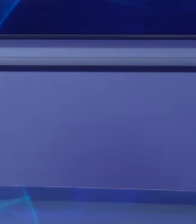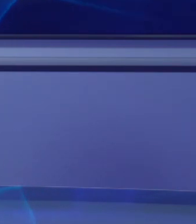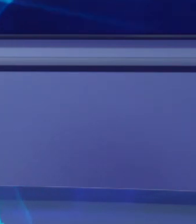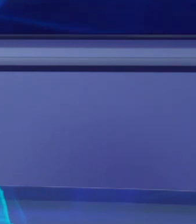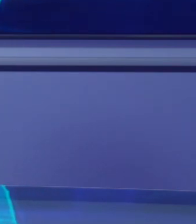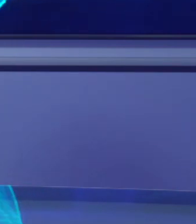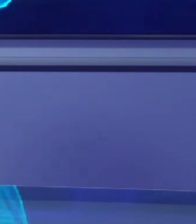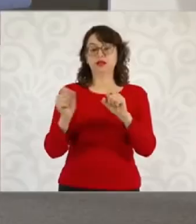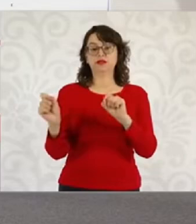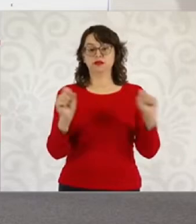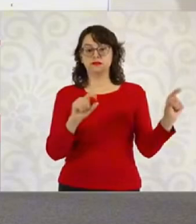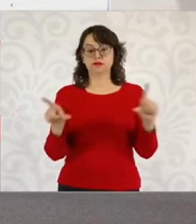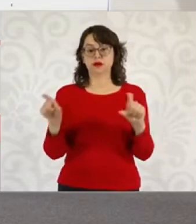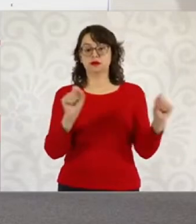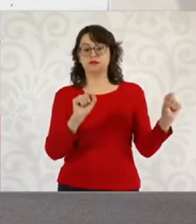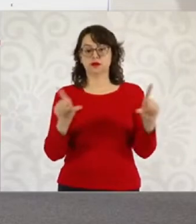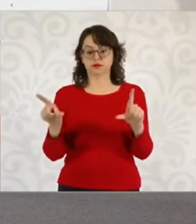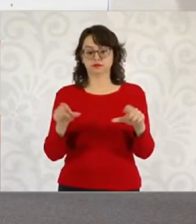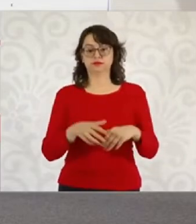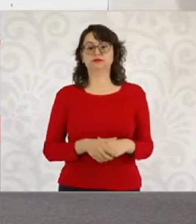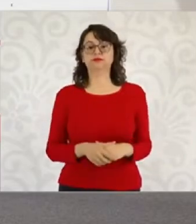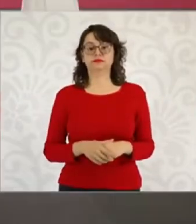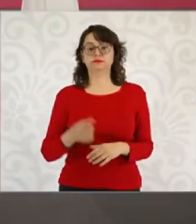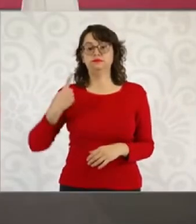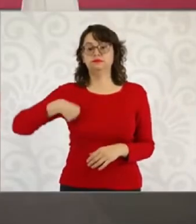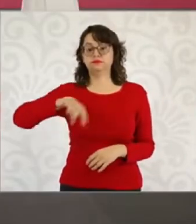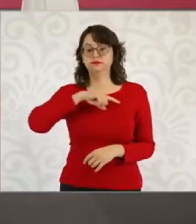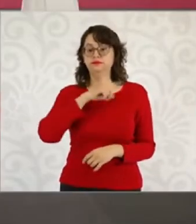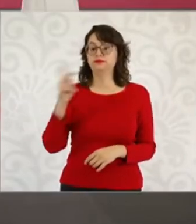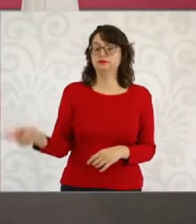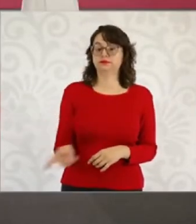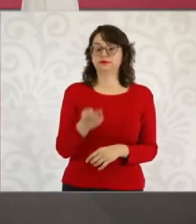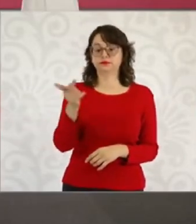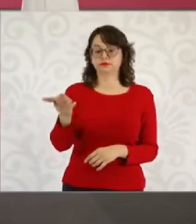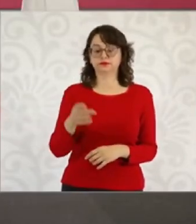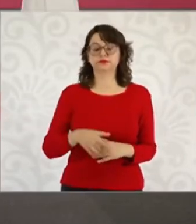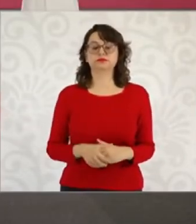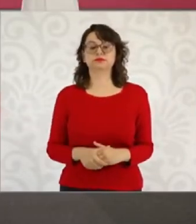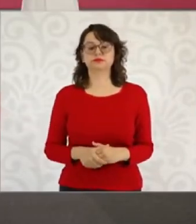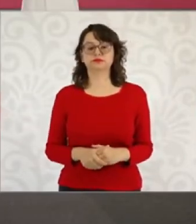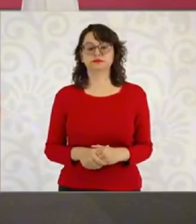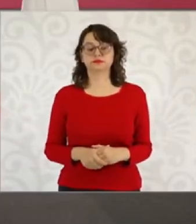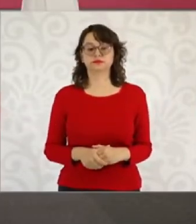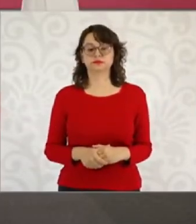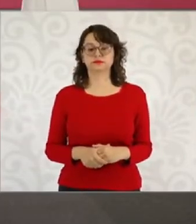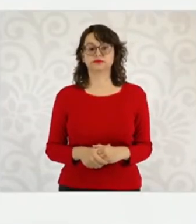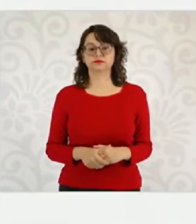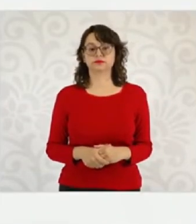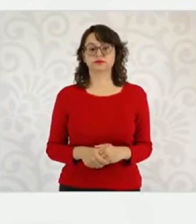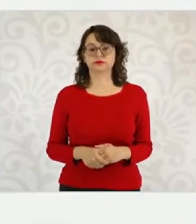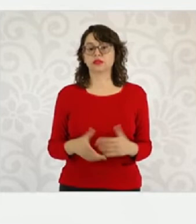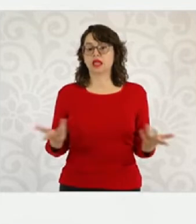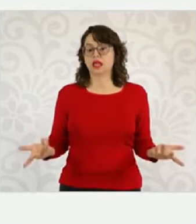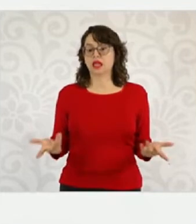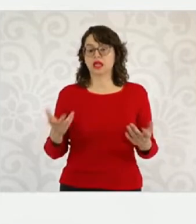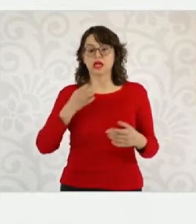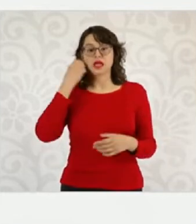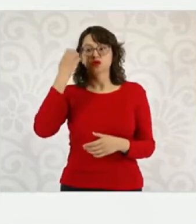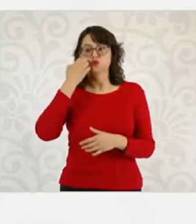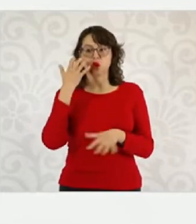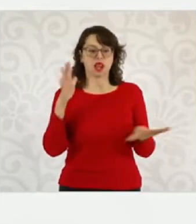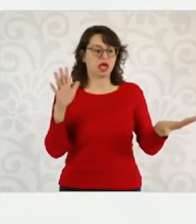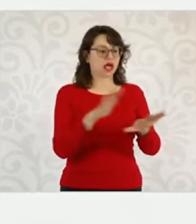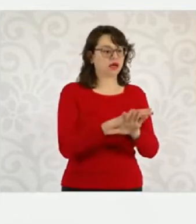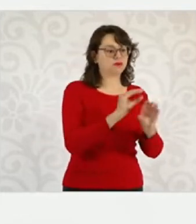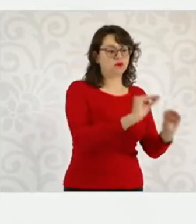los maestros. Les preguntamos qué criterio debe considerarse para los cambios de centro de trabajo, el decreto que está